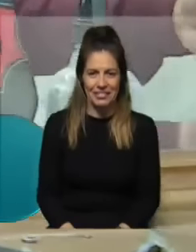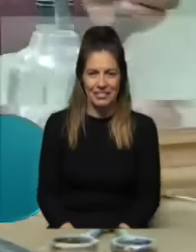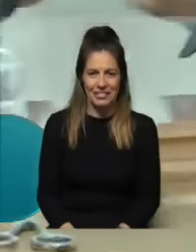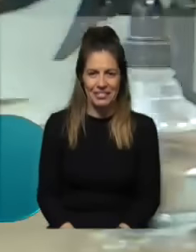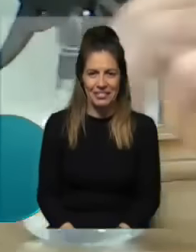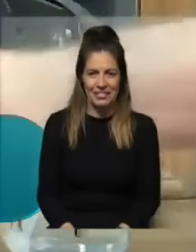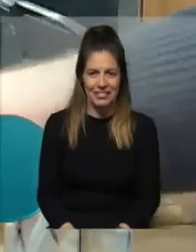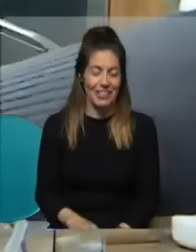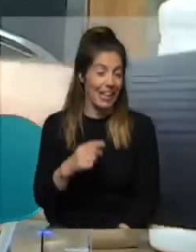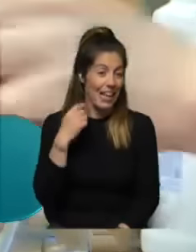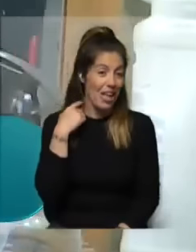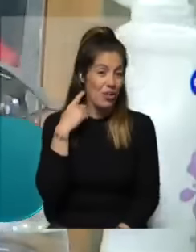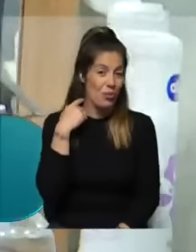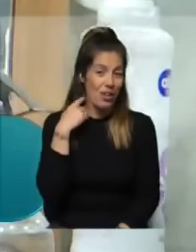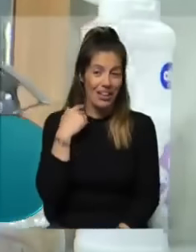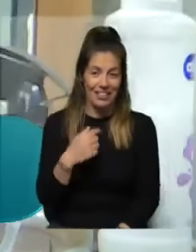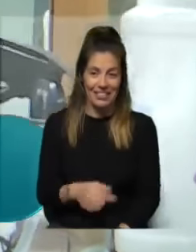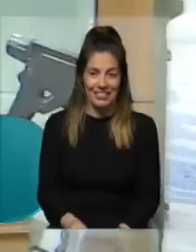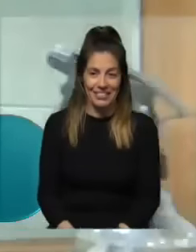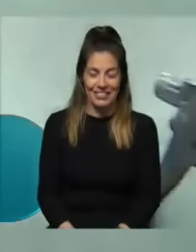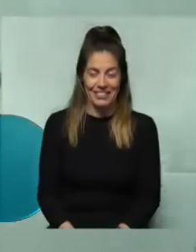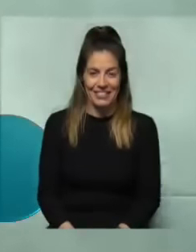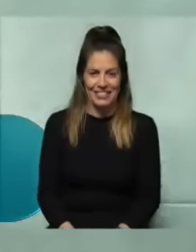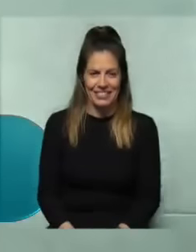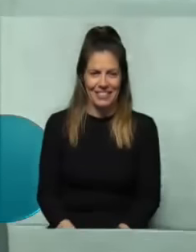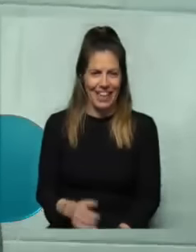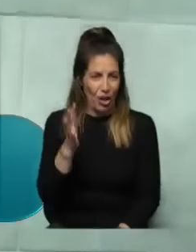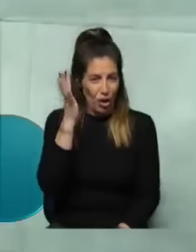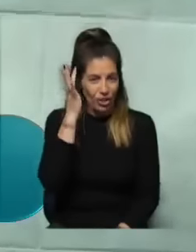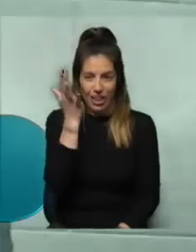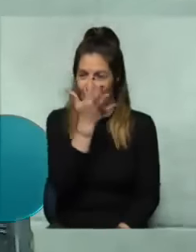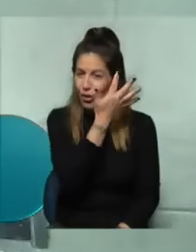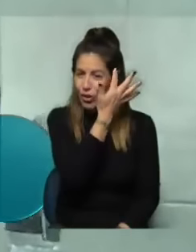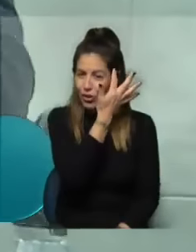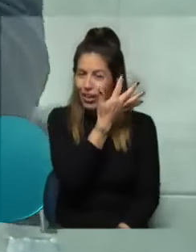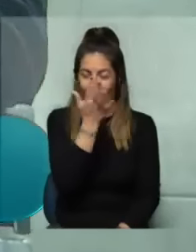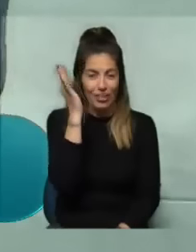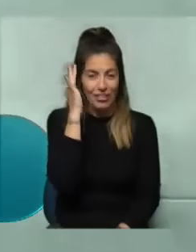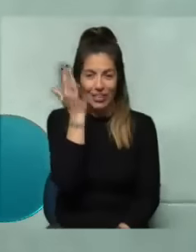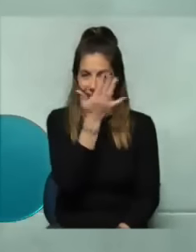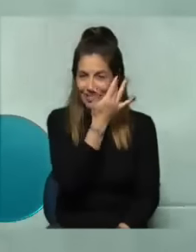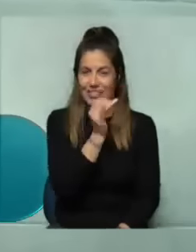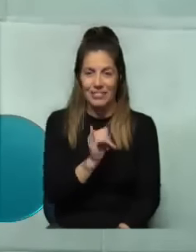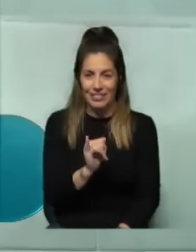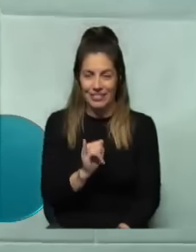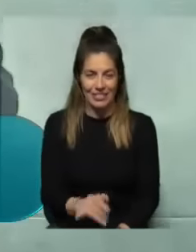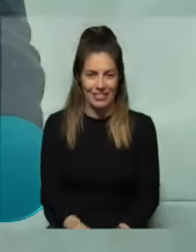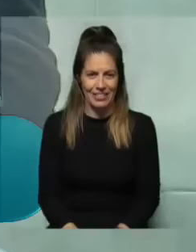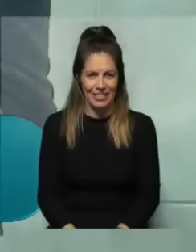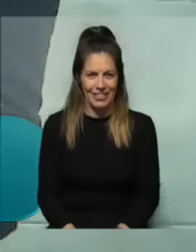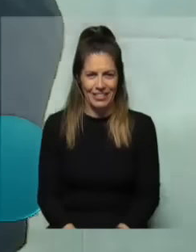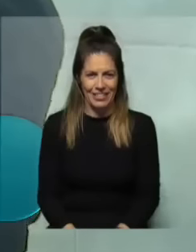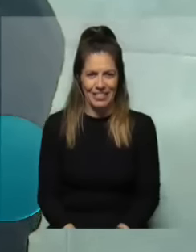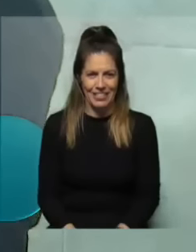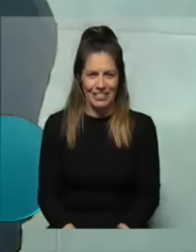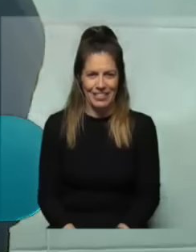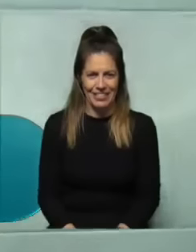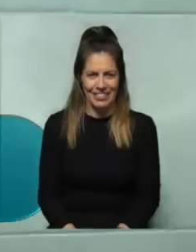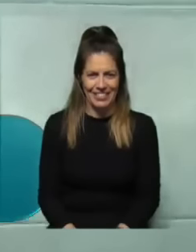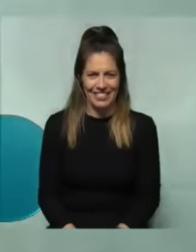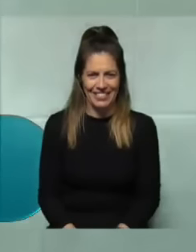En la nuca. Vamos a ver qué hace. Bueno, Tano, saque el costado, no me toque señoras, el pincho arriba. Señoras y señores, en este momento, al aire, en vivo, para abajo, no me ponga